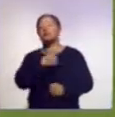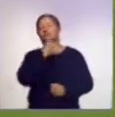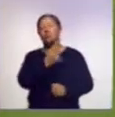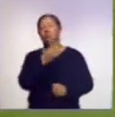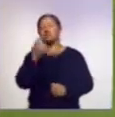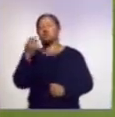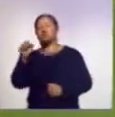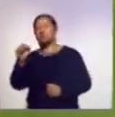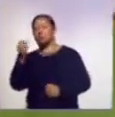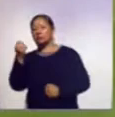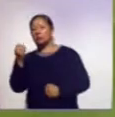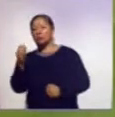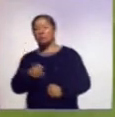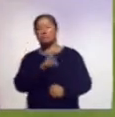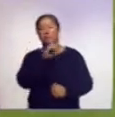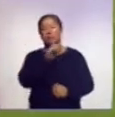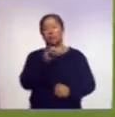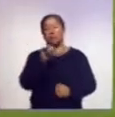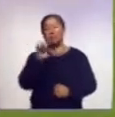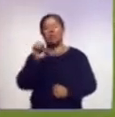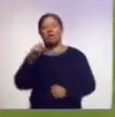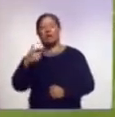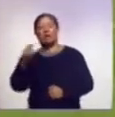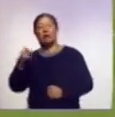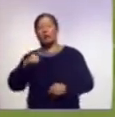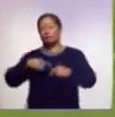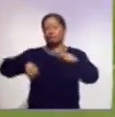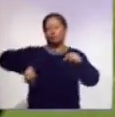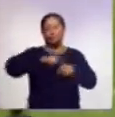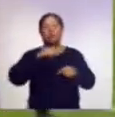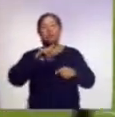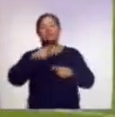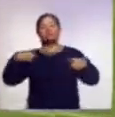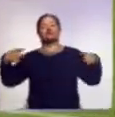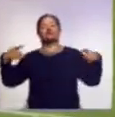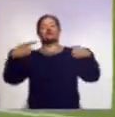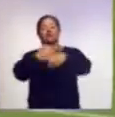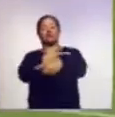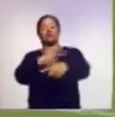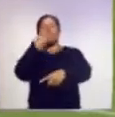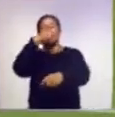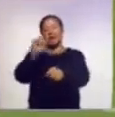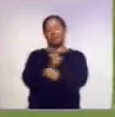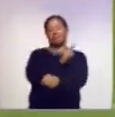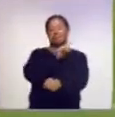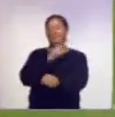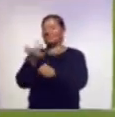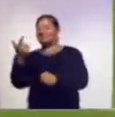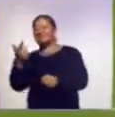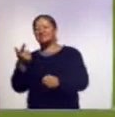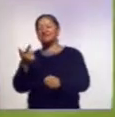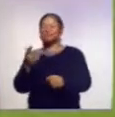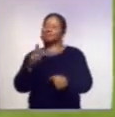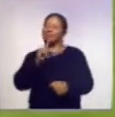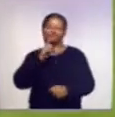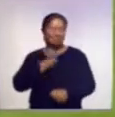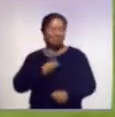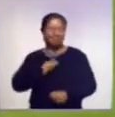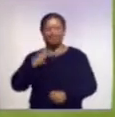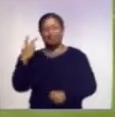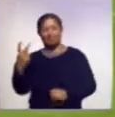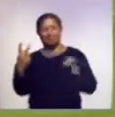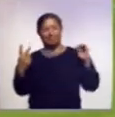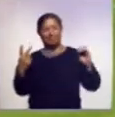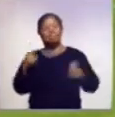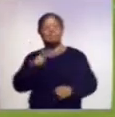Diego Aguilar habilitó por derecha a Nahum, ingresó al área y disparó cruzado para vencer al portero Diego Monterde. Fue el 2-0. Aún el